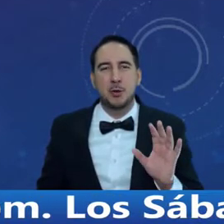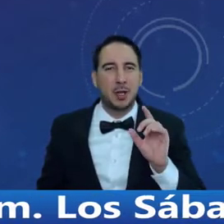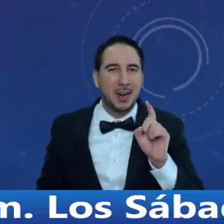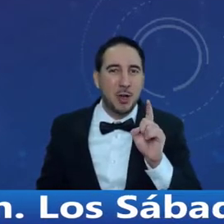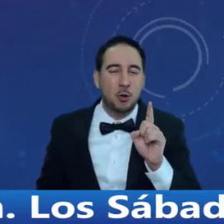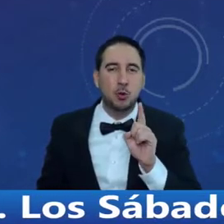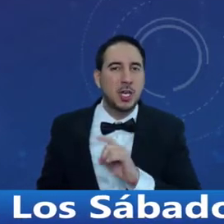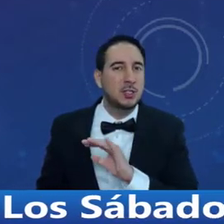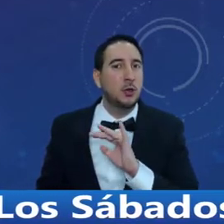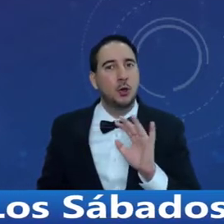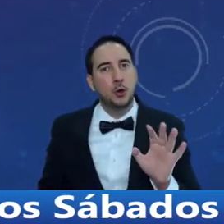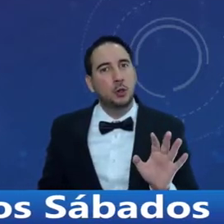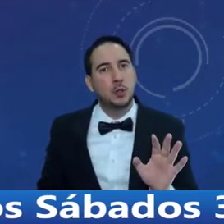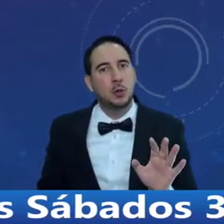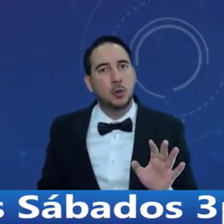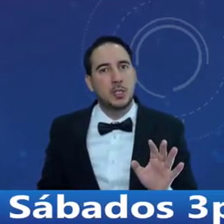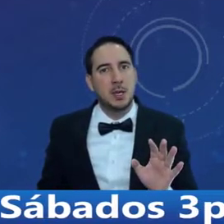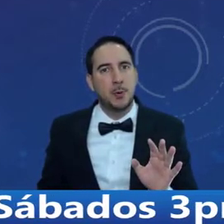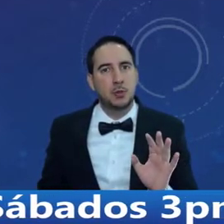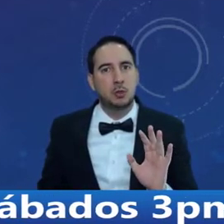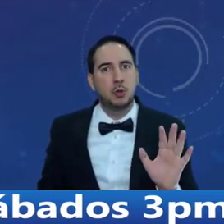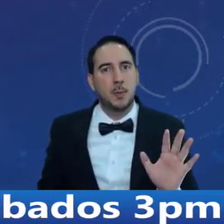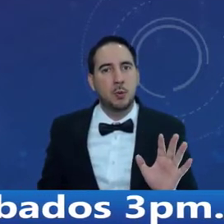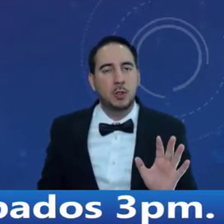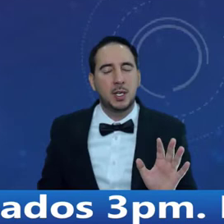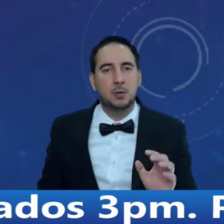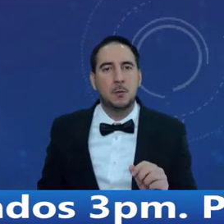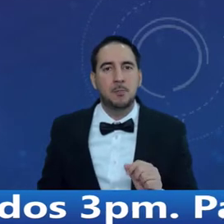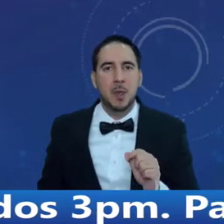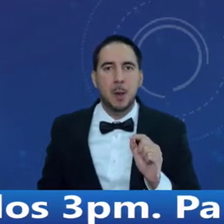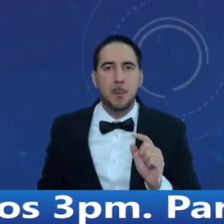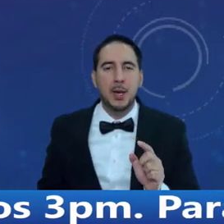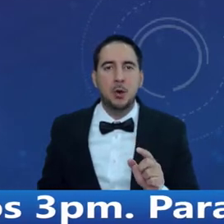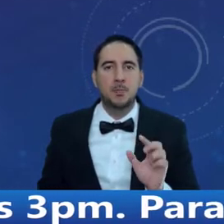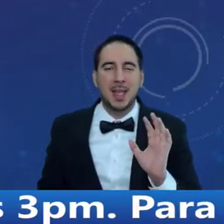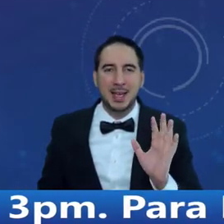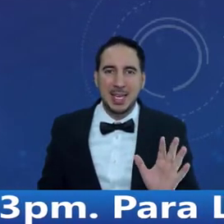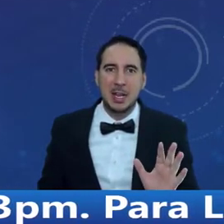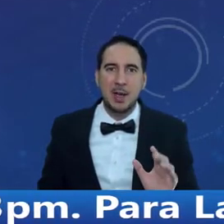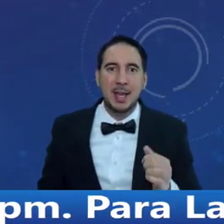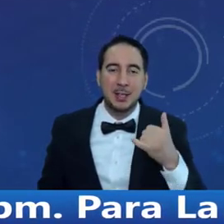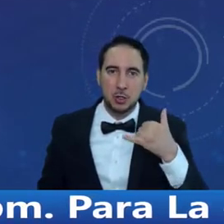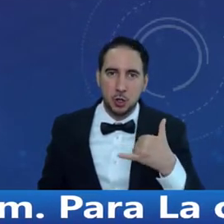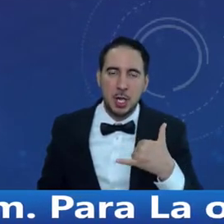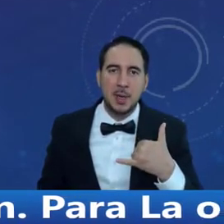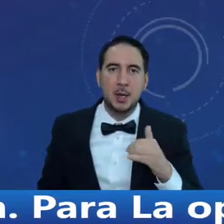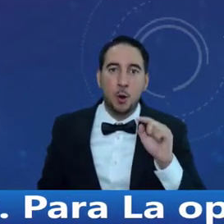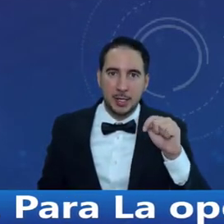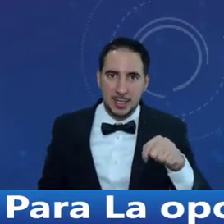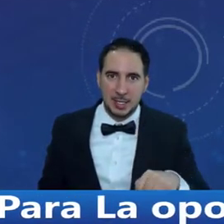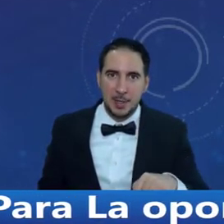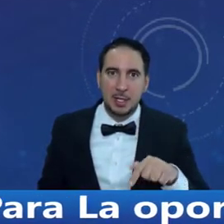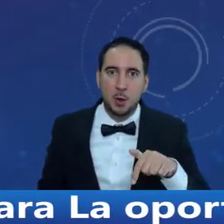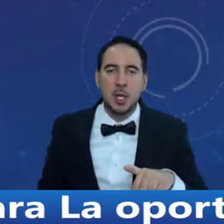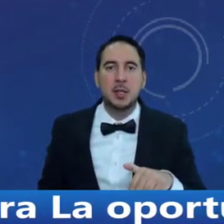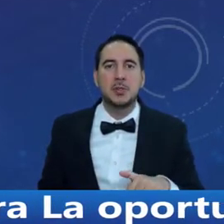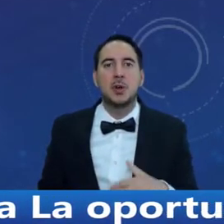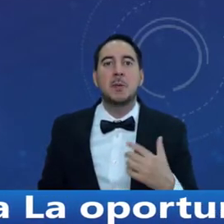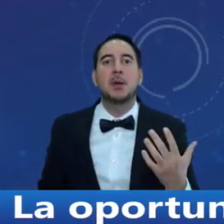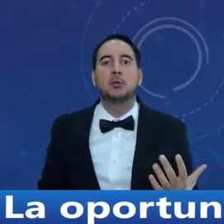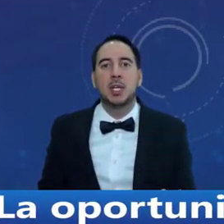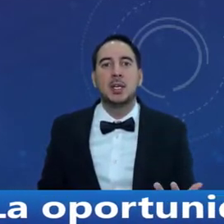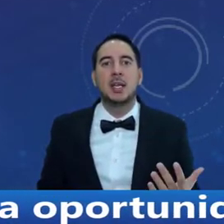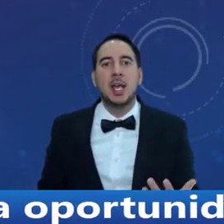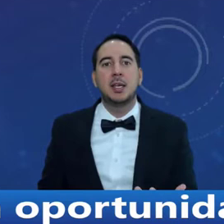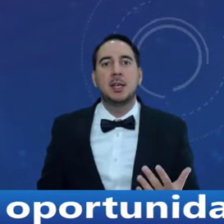puedes hacer en español. Creo que escuché eso, no estoy 100%, no me cuoten esto, pero aquí en Nevada yo llamé exactamente hoy a la